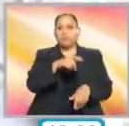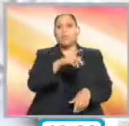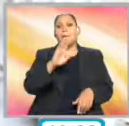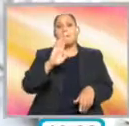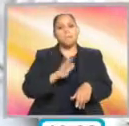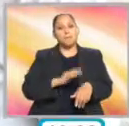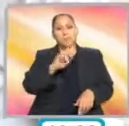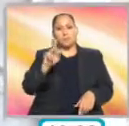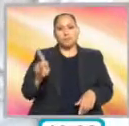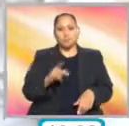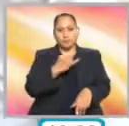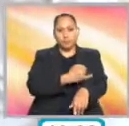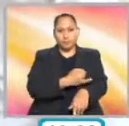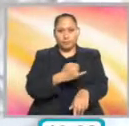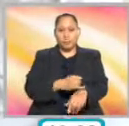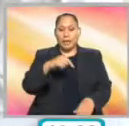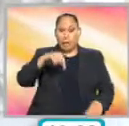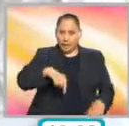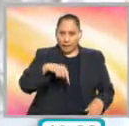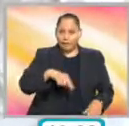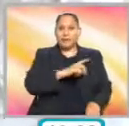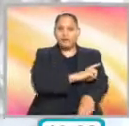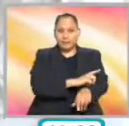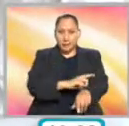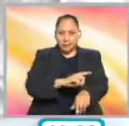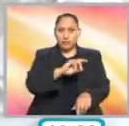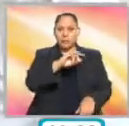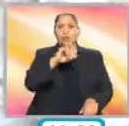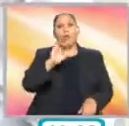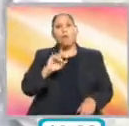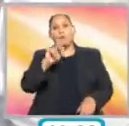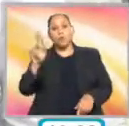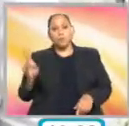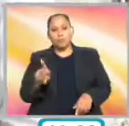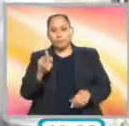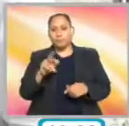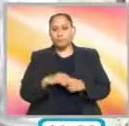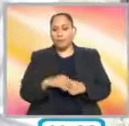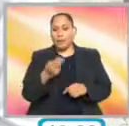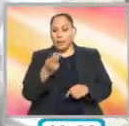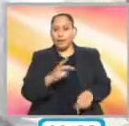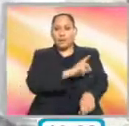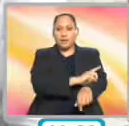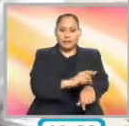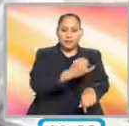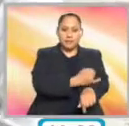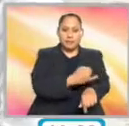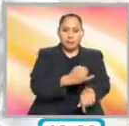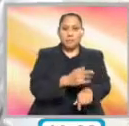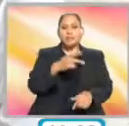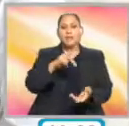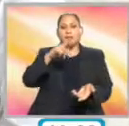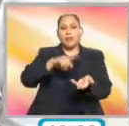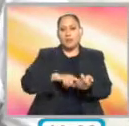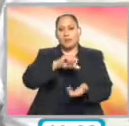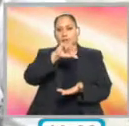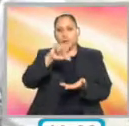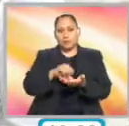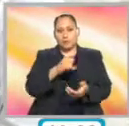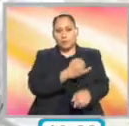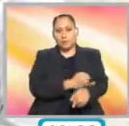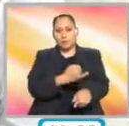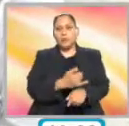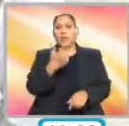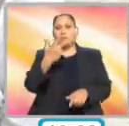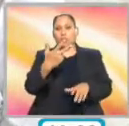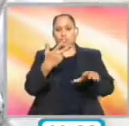Iztapalapa. Pueblo de Iztapalapa. Porque nos encontramos en la delegación o en el pueblo. Es delegación de Iztapalapa, estamos dentro del centro de Iztapalapa, que está compuesta por